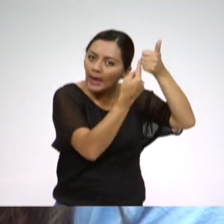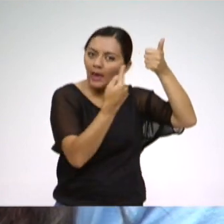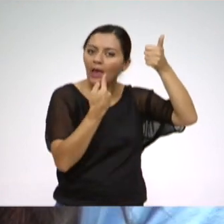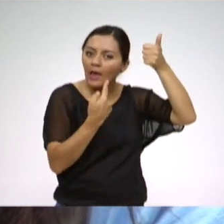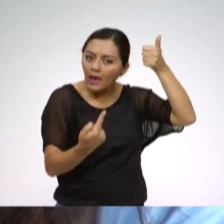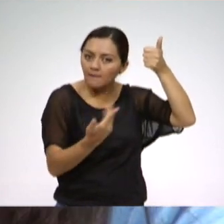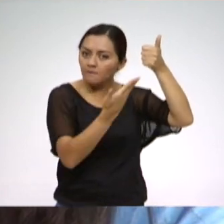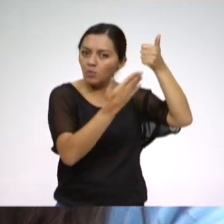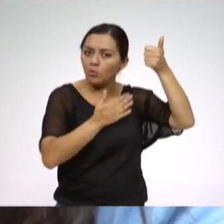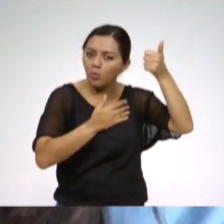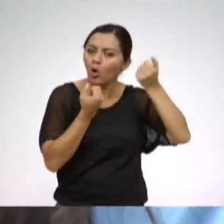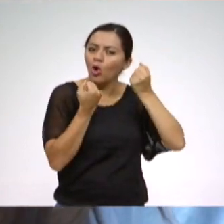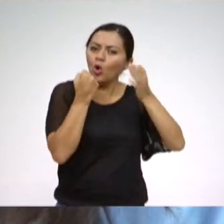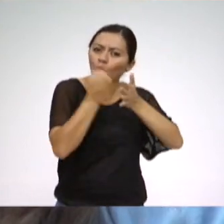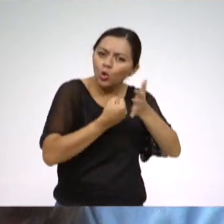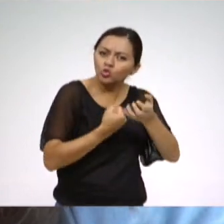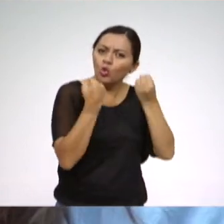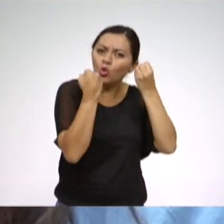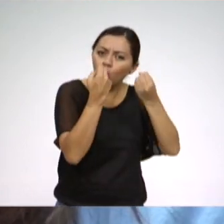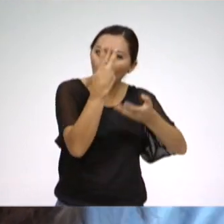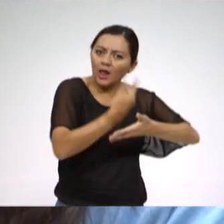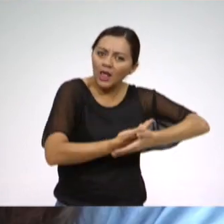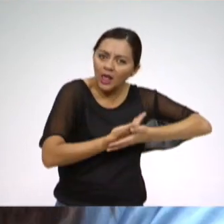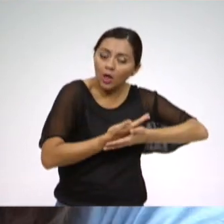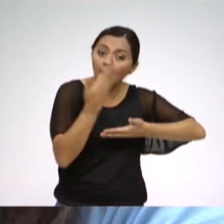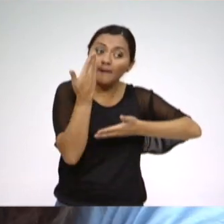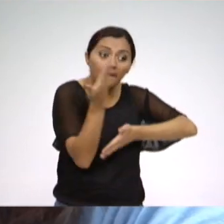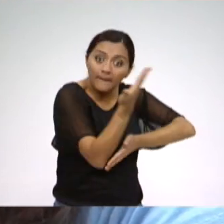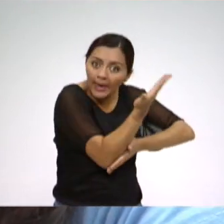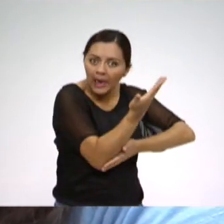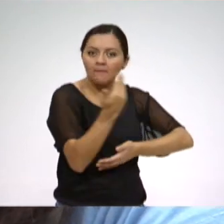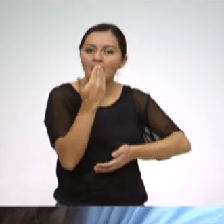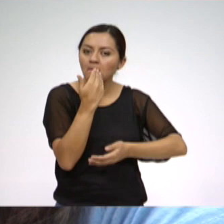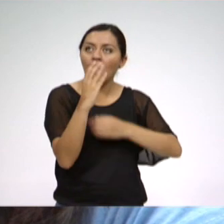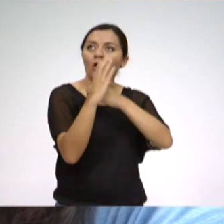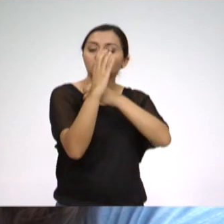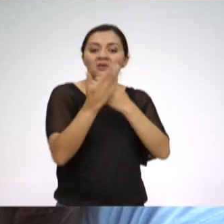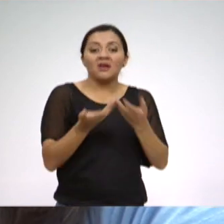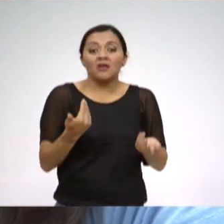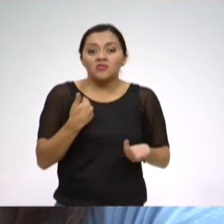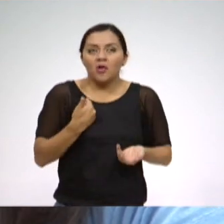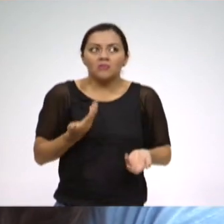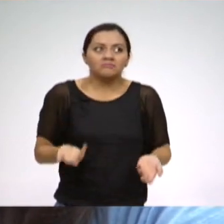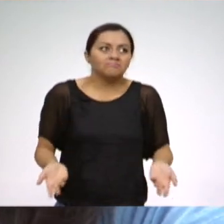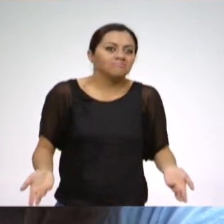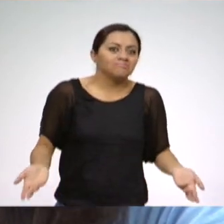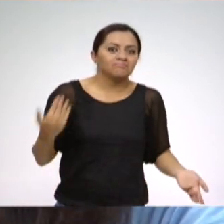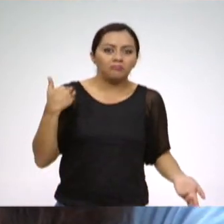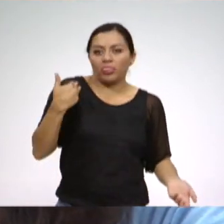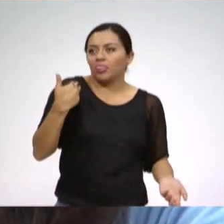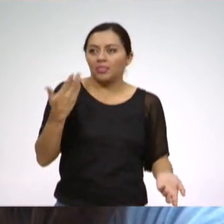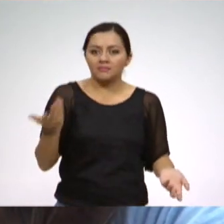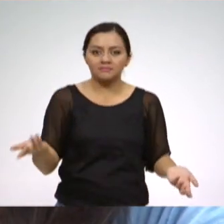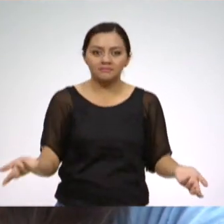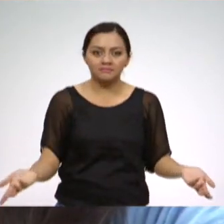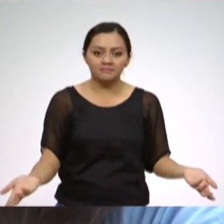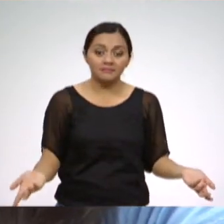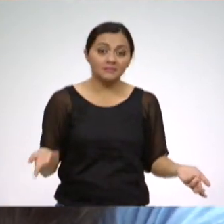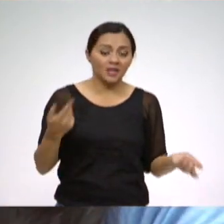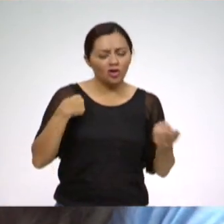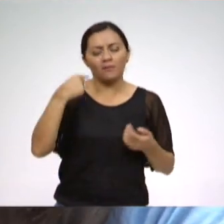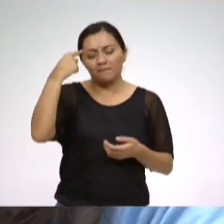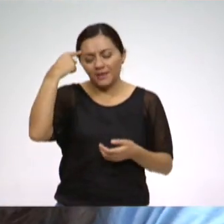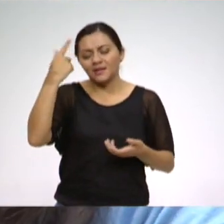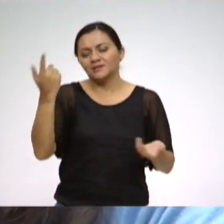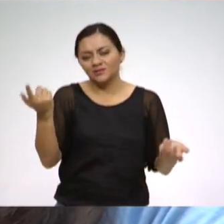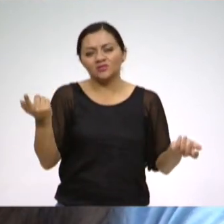cómo tienen que luchar durísimo con sus hijos y todo eso, ¿no? Pero sí, yo a veces me pongo a pensar y